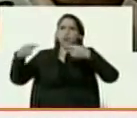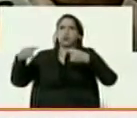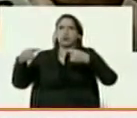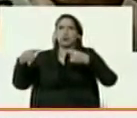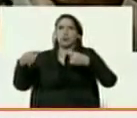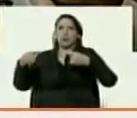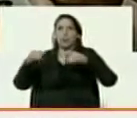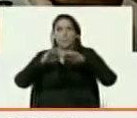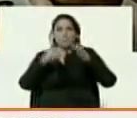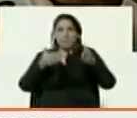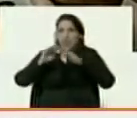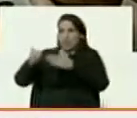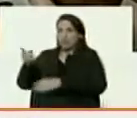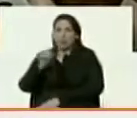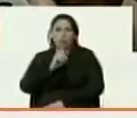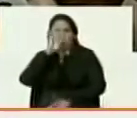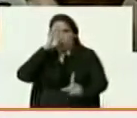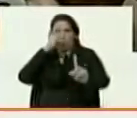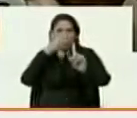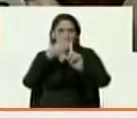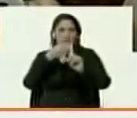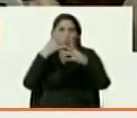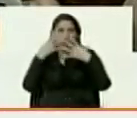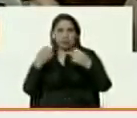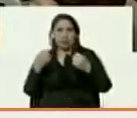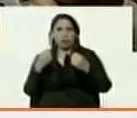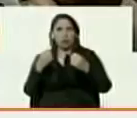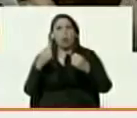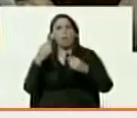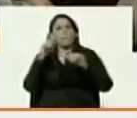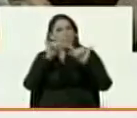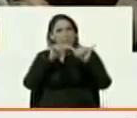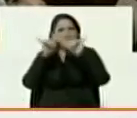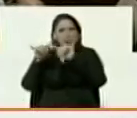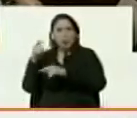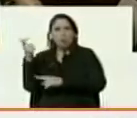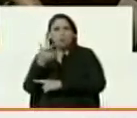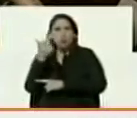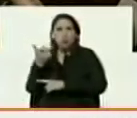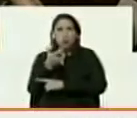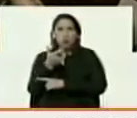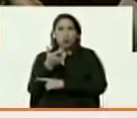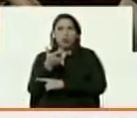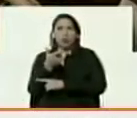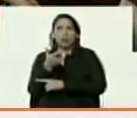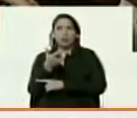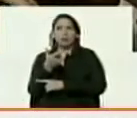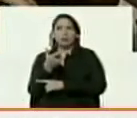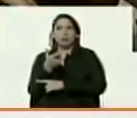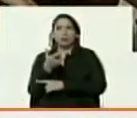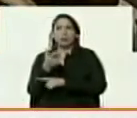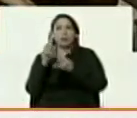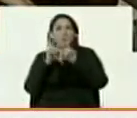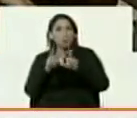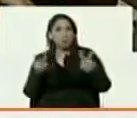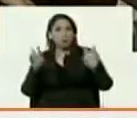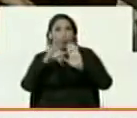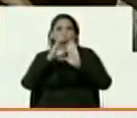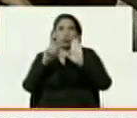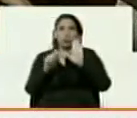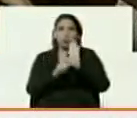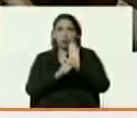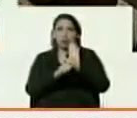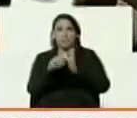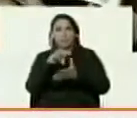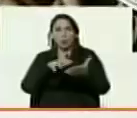de mesa. El objetivo, entiendo que es el mismo, es la búsqueda de una salida política, una salida pacífica y constitucional al conflicto